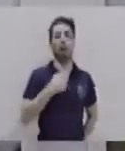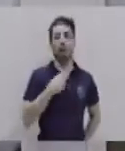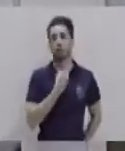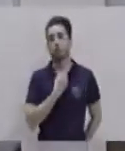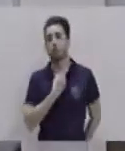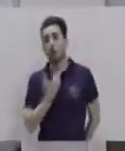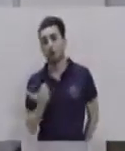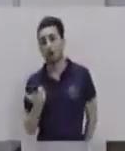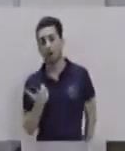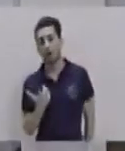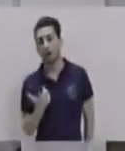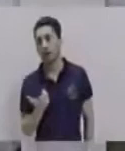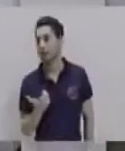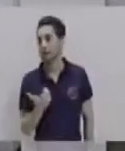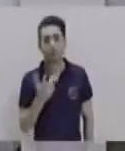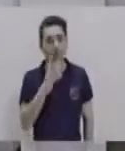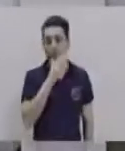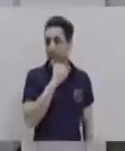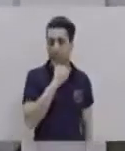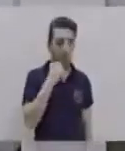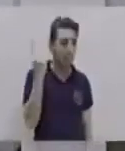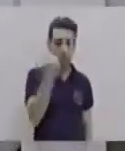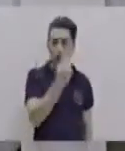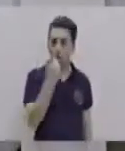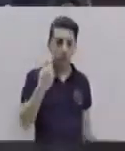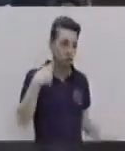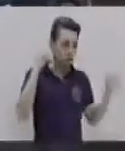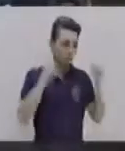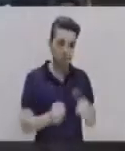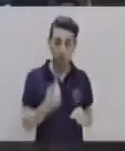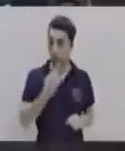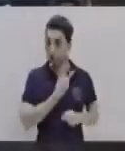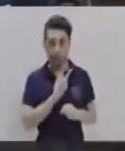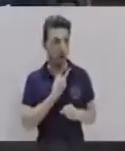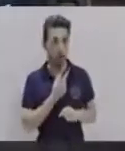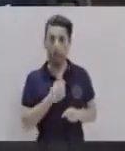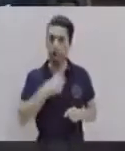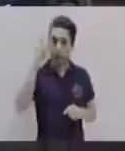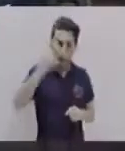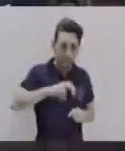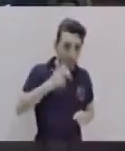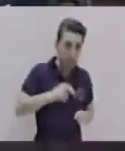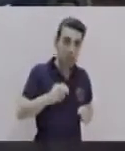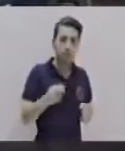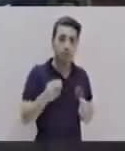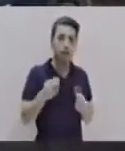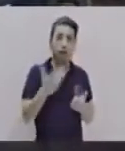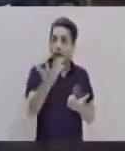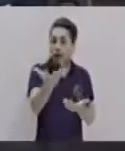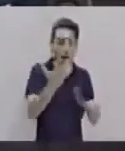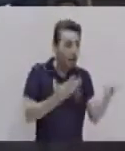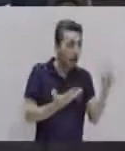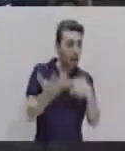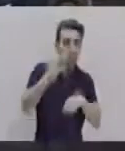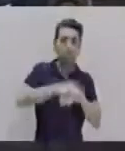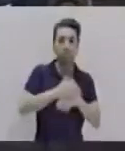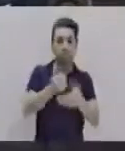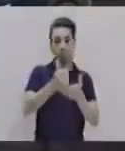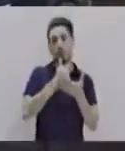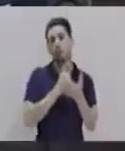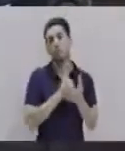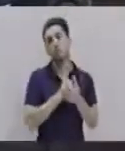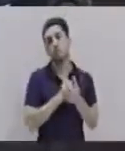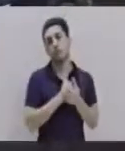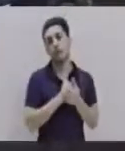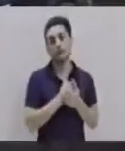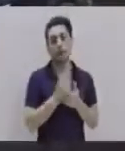situación solo, ¿verdad? Entonces, no todas las cosas las podemos solventar solos, ¿verdad? Entonces sí necesitamos de alguien más para que nos